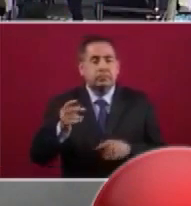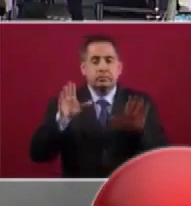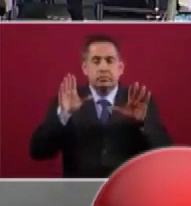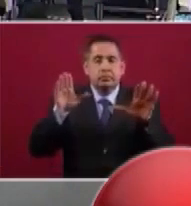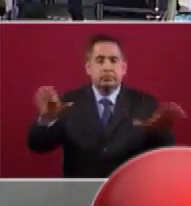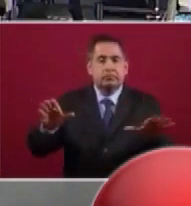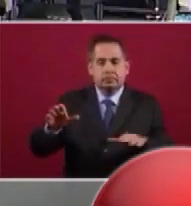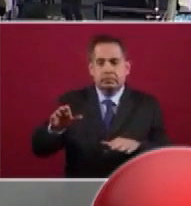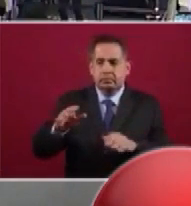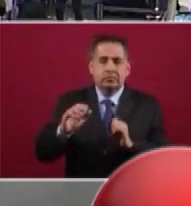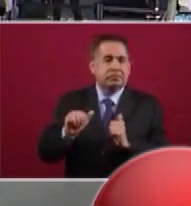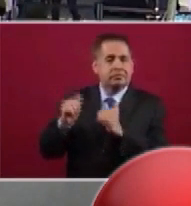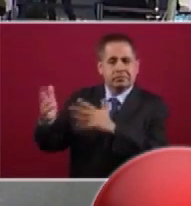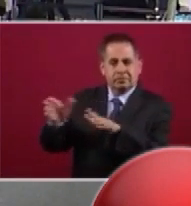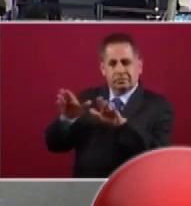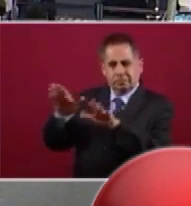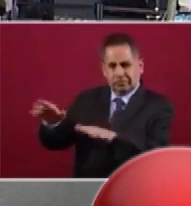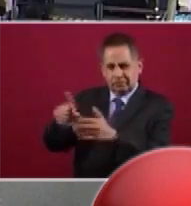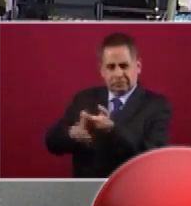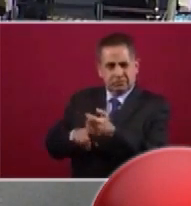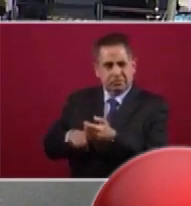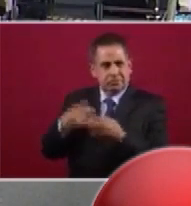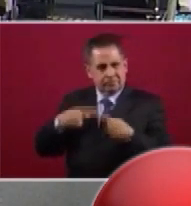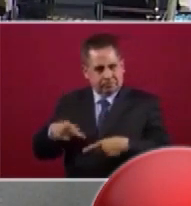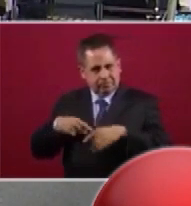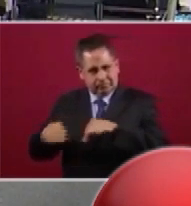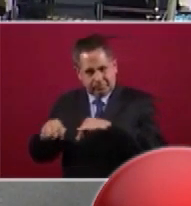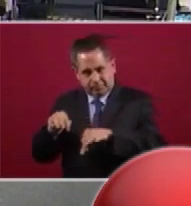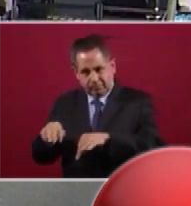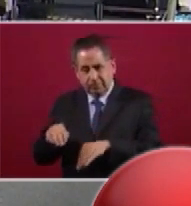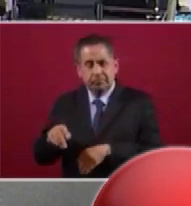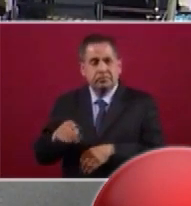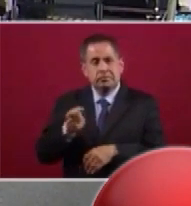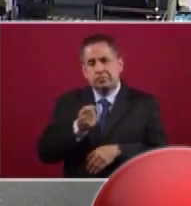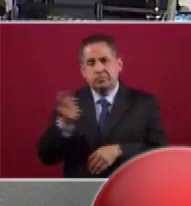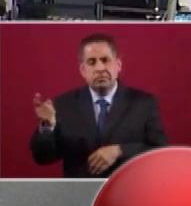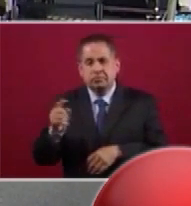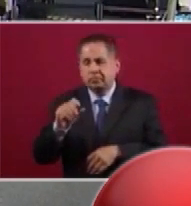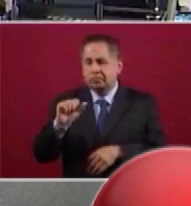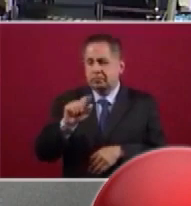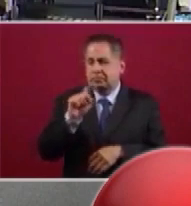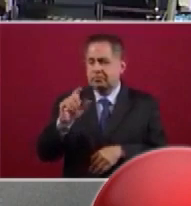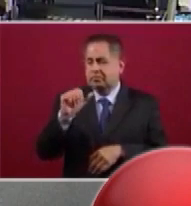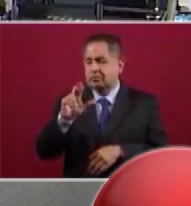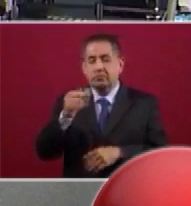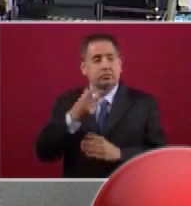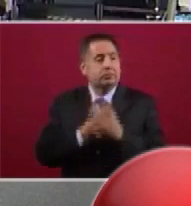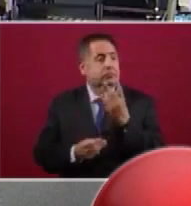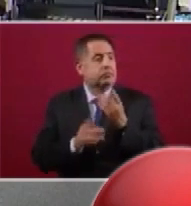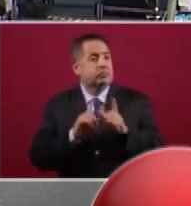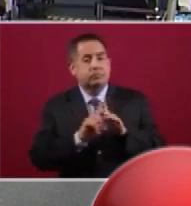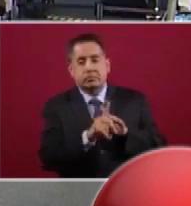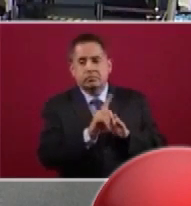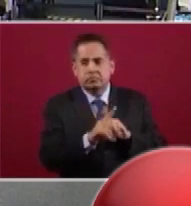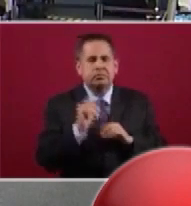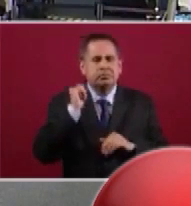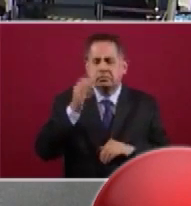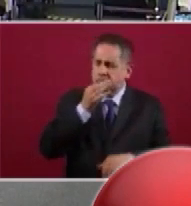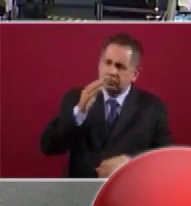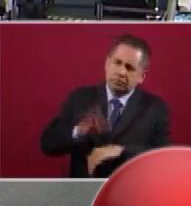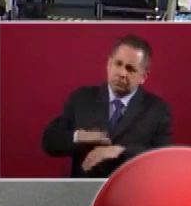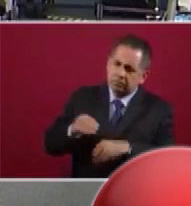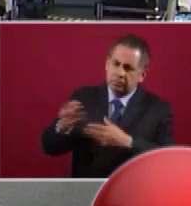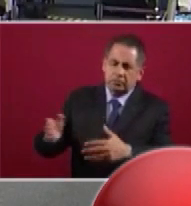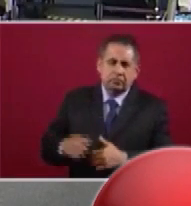que se encuentran aquí afuera de las instalaciones y mientras Gastón Azcárraga continúa como prófugo, algún mensaje que pudiera enviar a